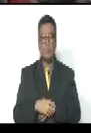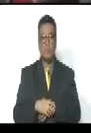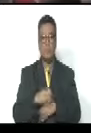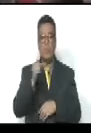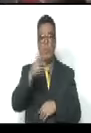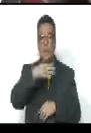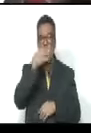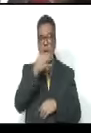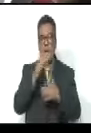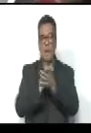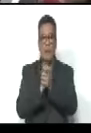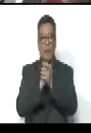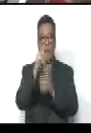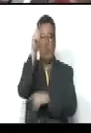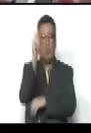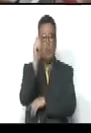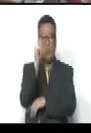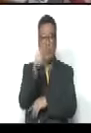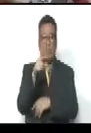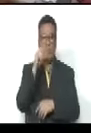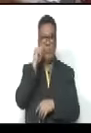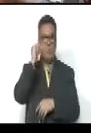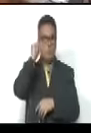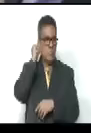Buenas tardes, colegas diputados.